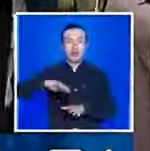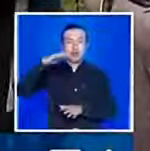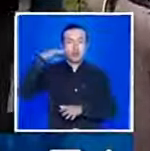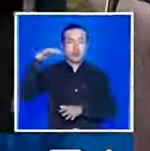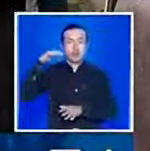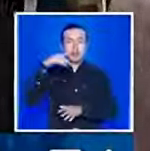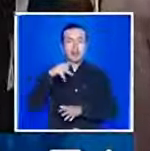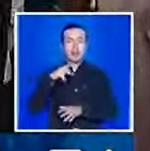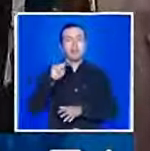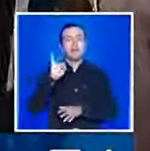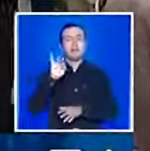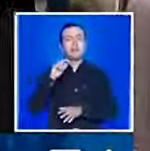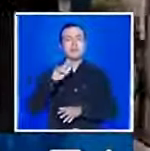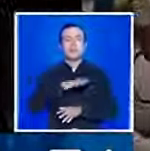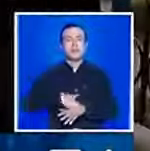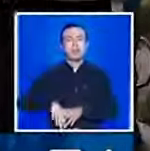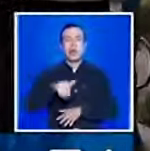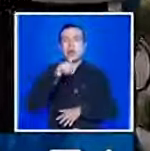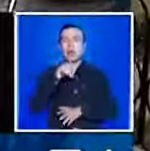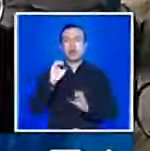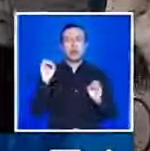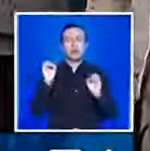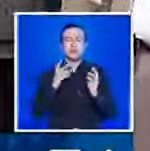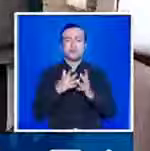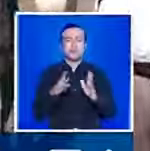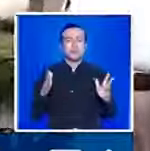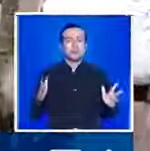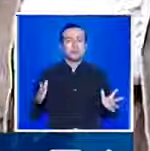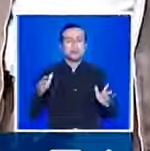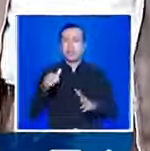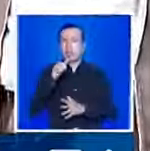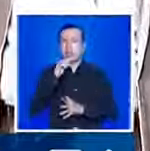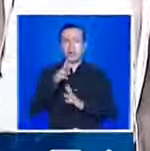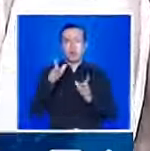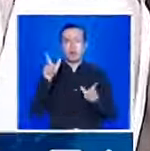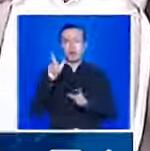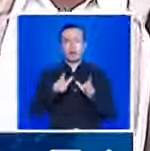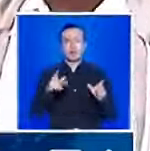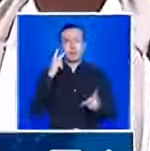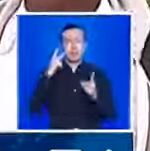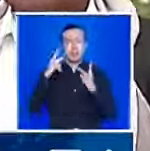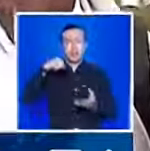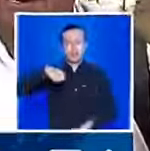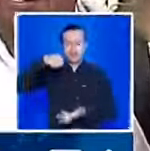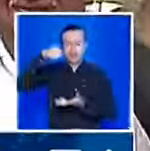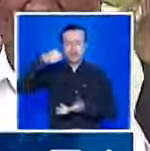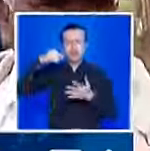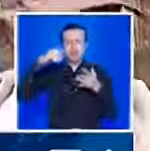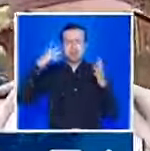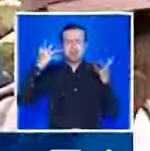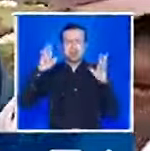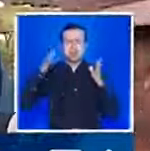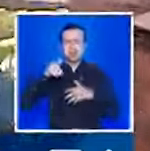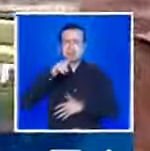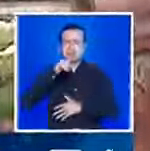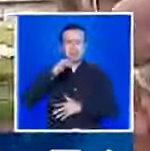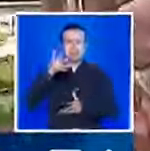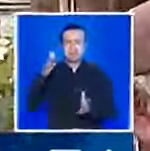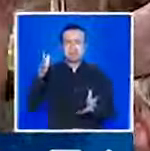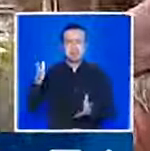pero Pinta no tiene agua, como pueden observar. Los botes están vacíos, los recipientes